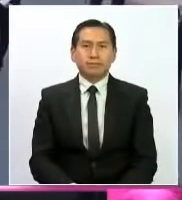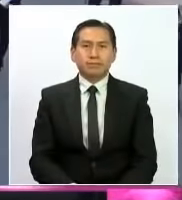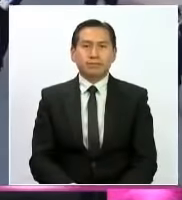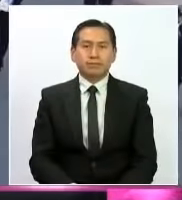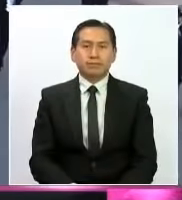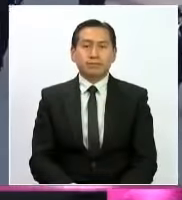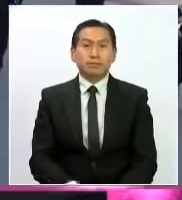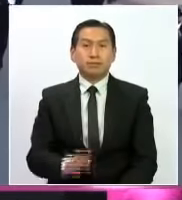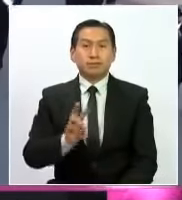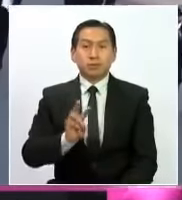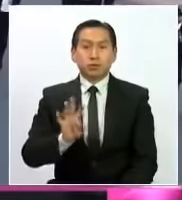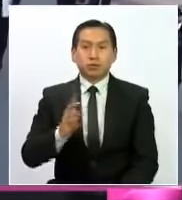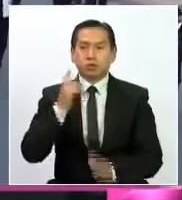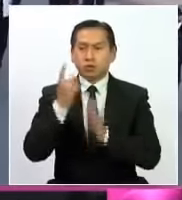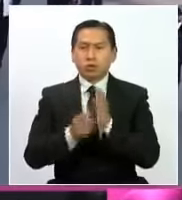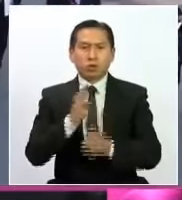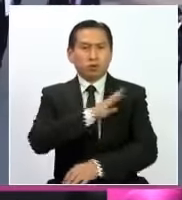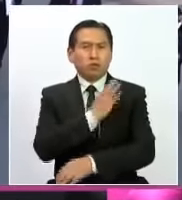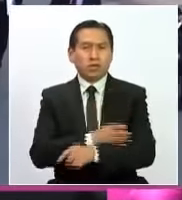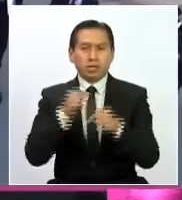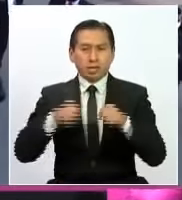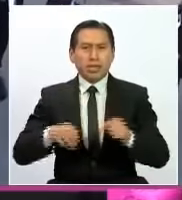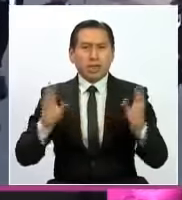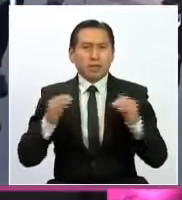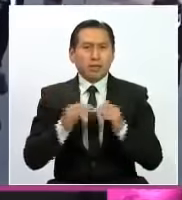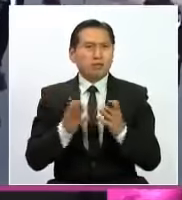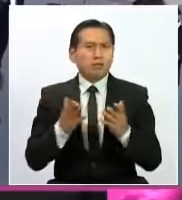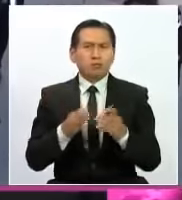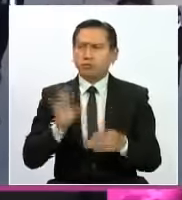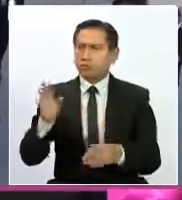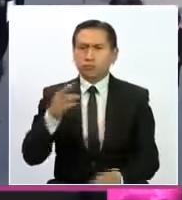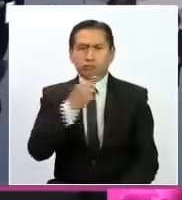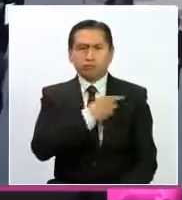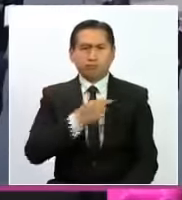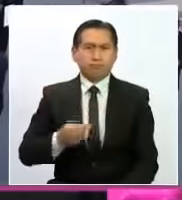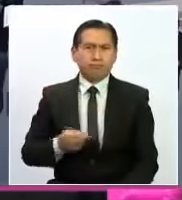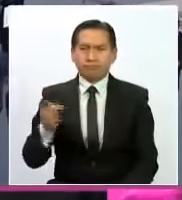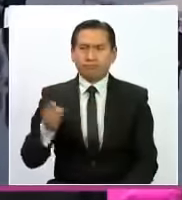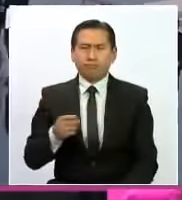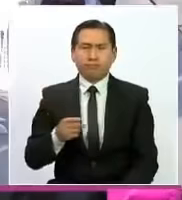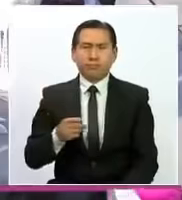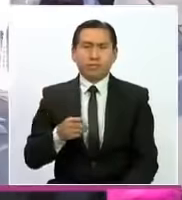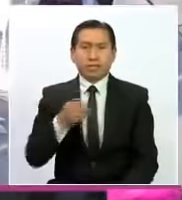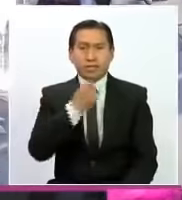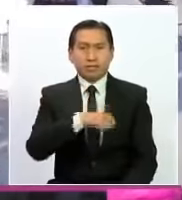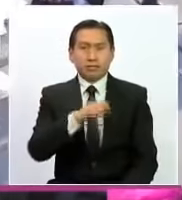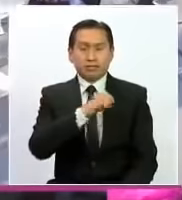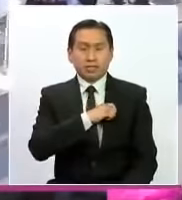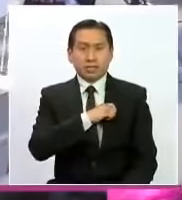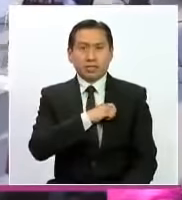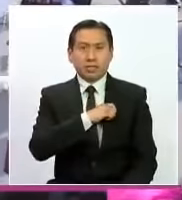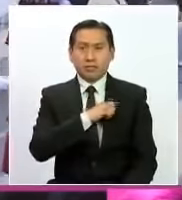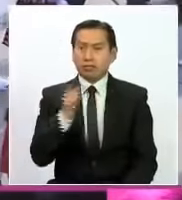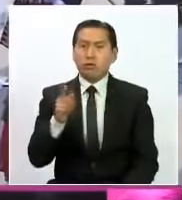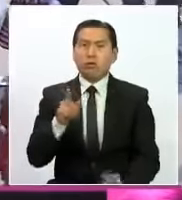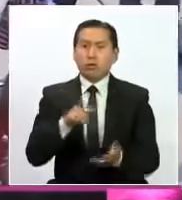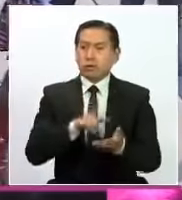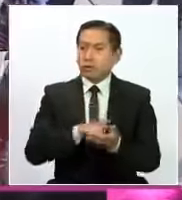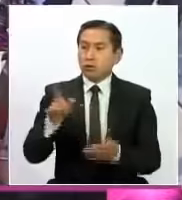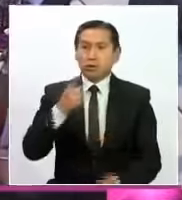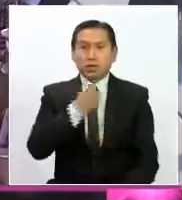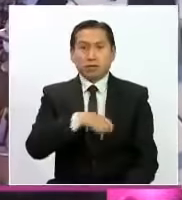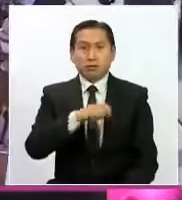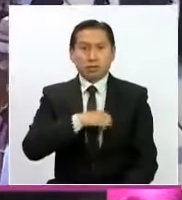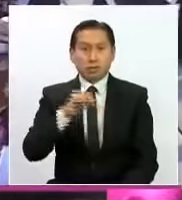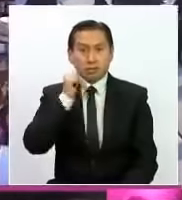Son 24 horas intensas en La Paz para Su Majestad Felipe VI. El rey emprenderá el regreso a España